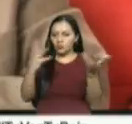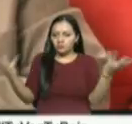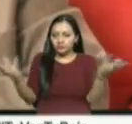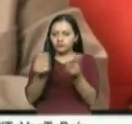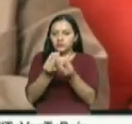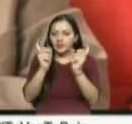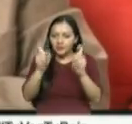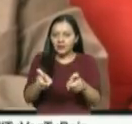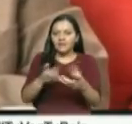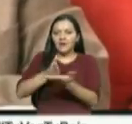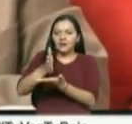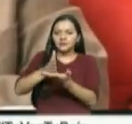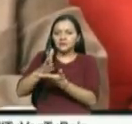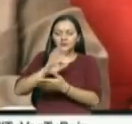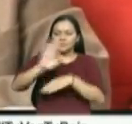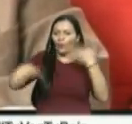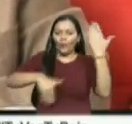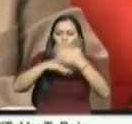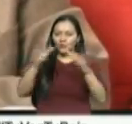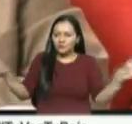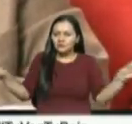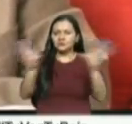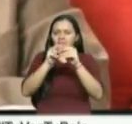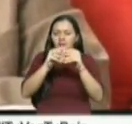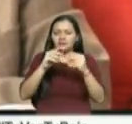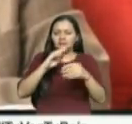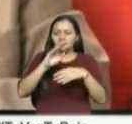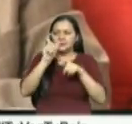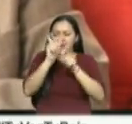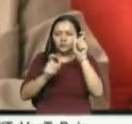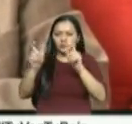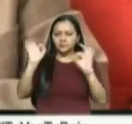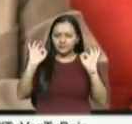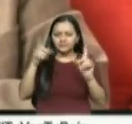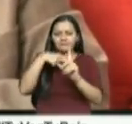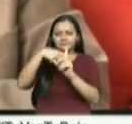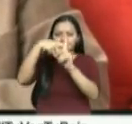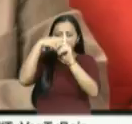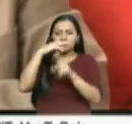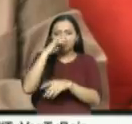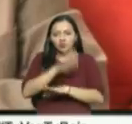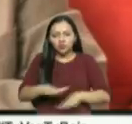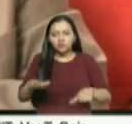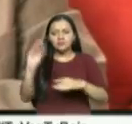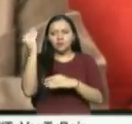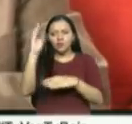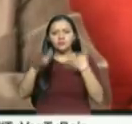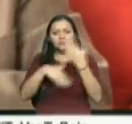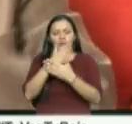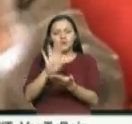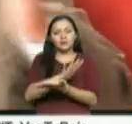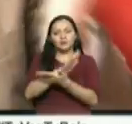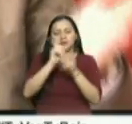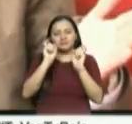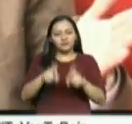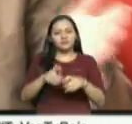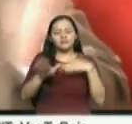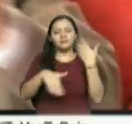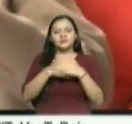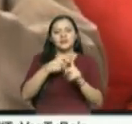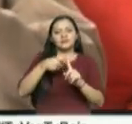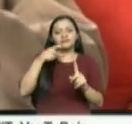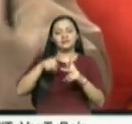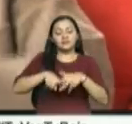garantizar el acceso absolutamente de todos los niños y los jóvenes en edad escolar. Estamos hablando desde